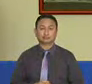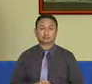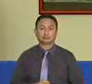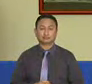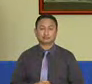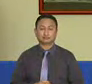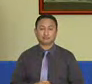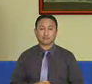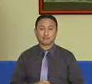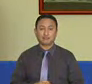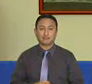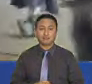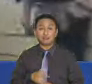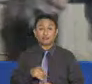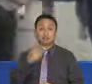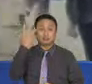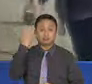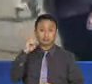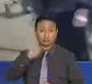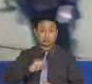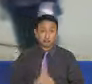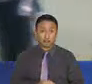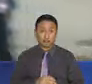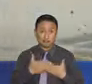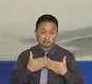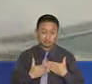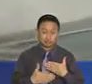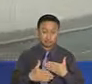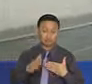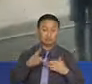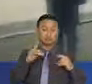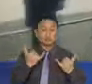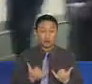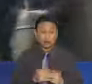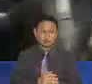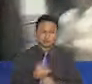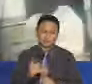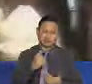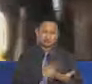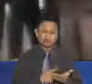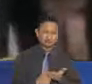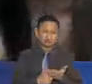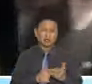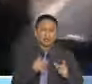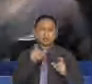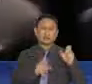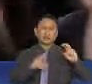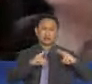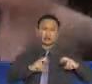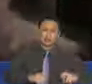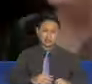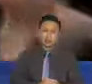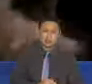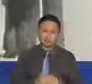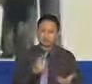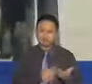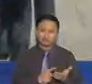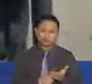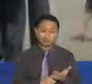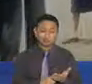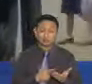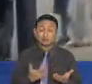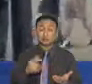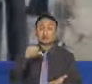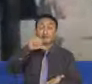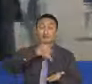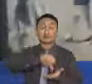optó por esa fecha todavía sigue el tema de discusión entre los investigadores porque realmente la ciudad